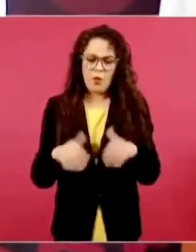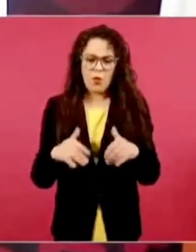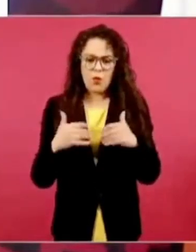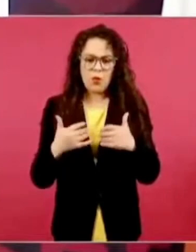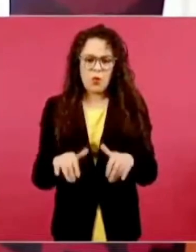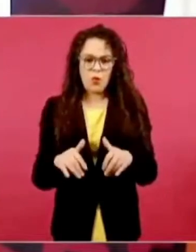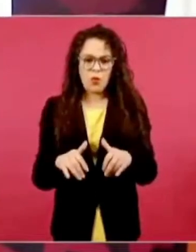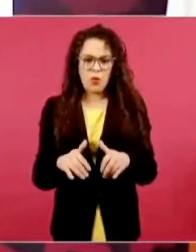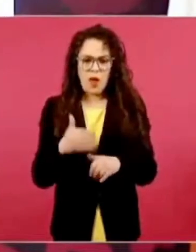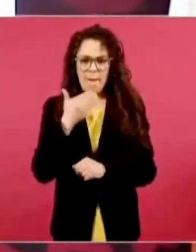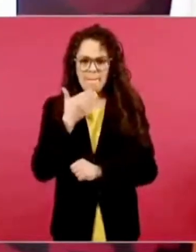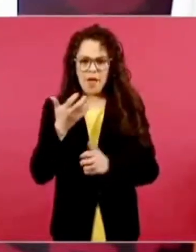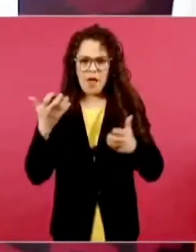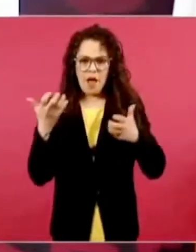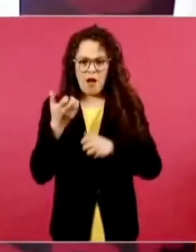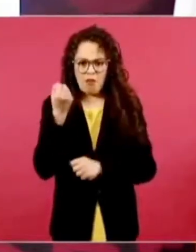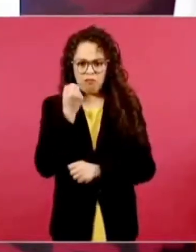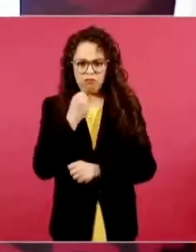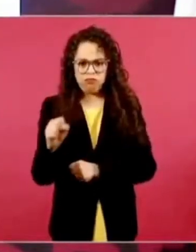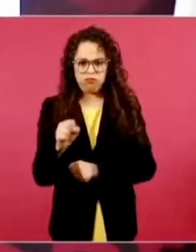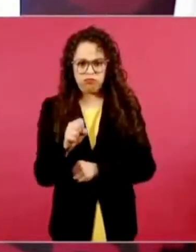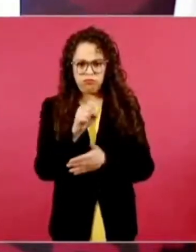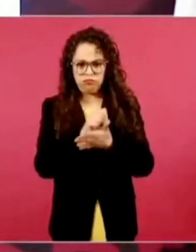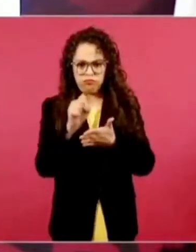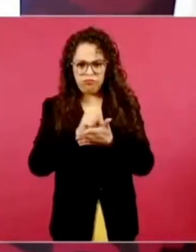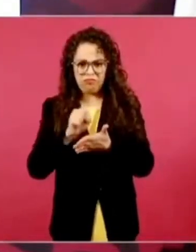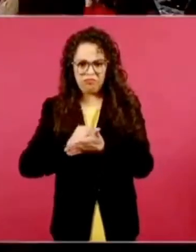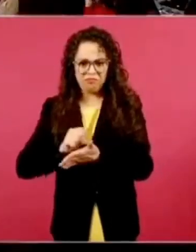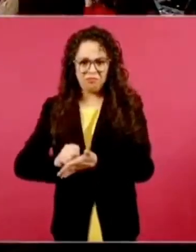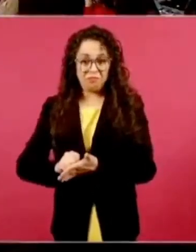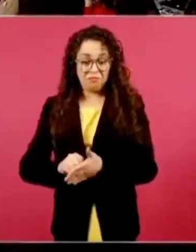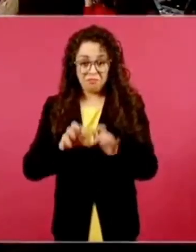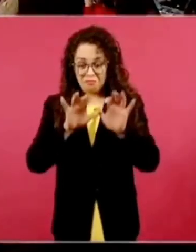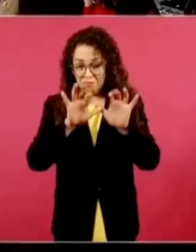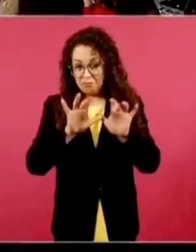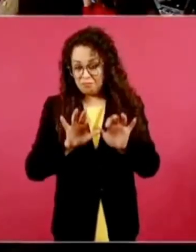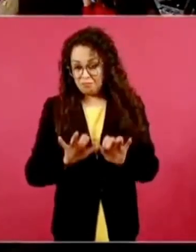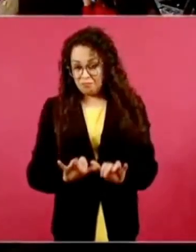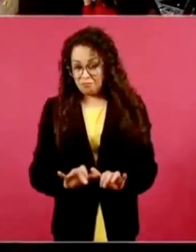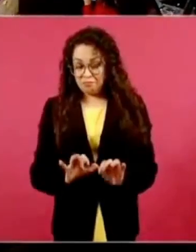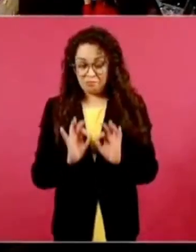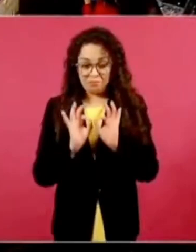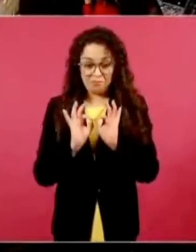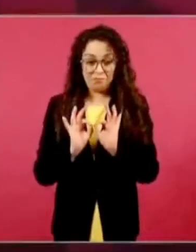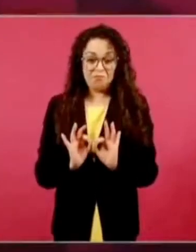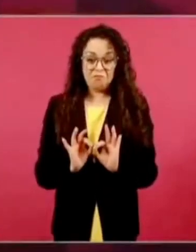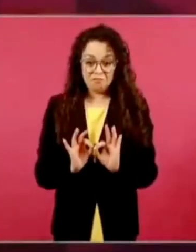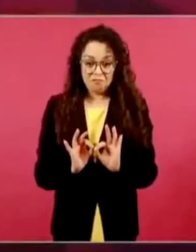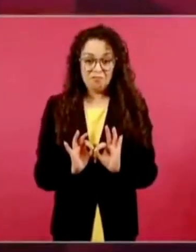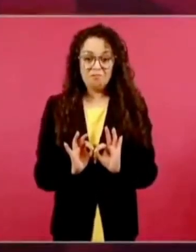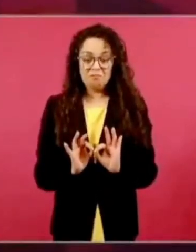bien escrito. Pero ya respondieron los de ProPublica. Sí, del